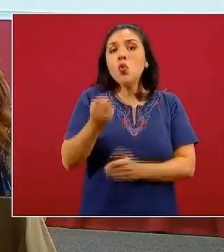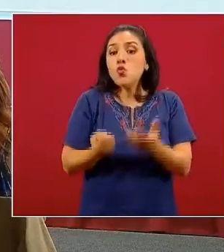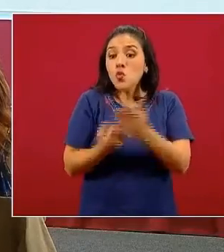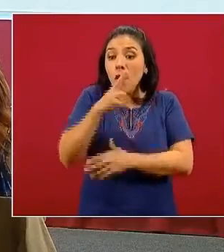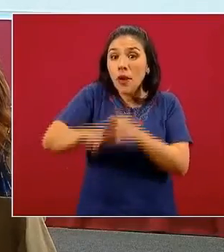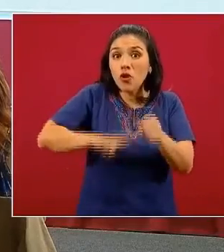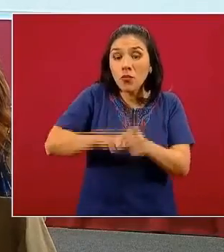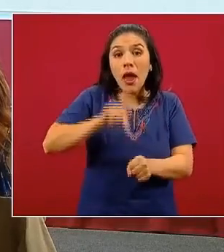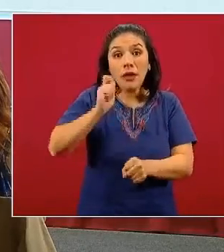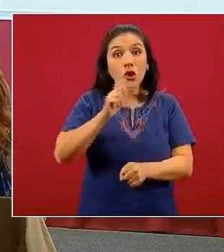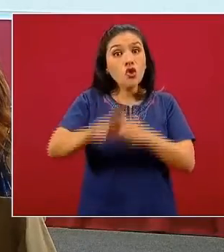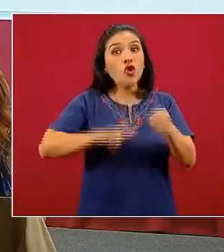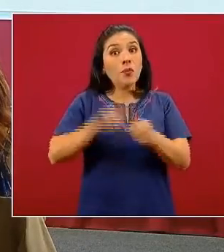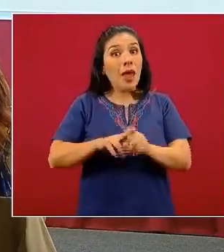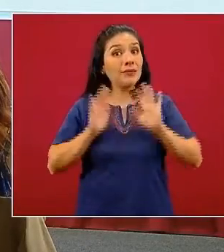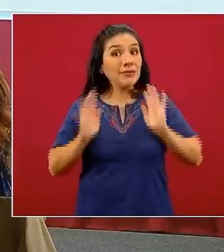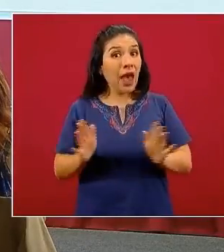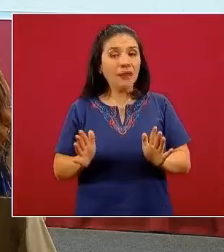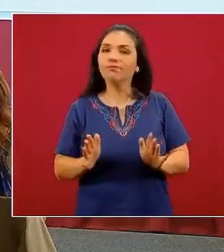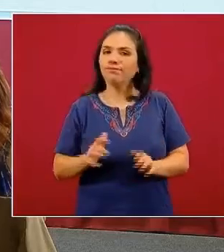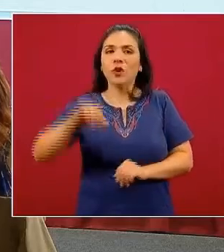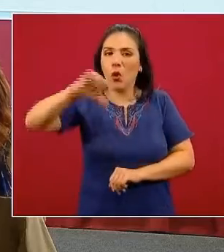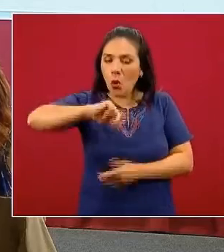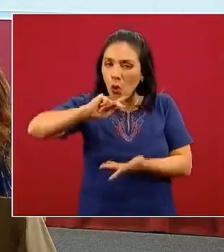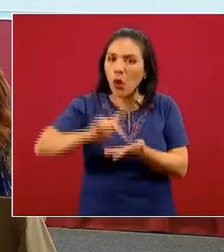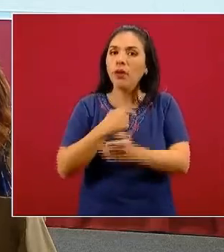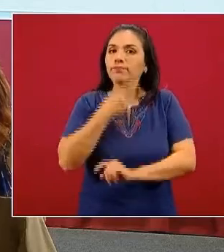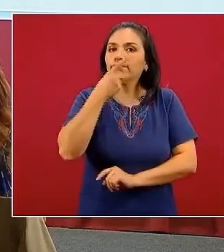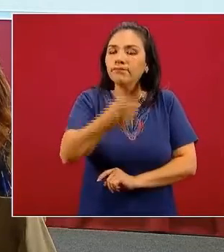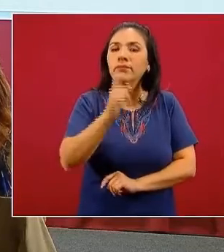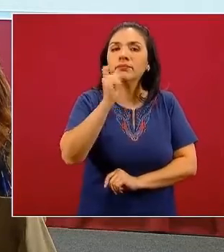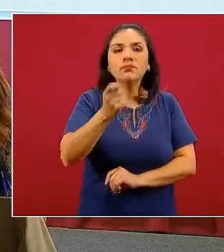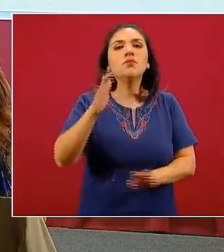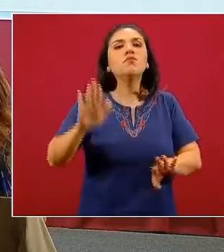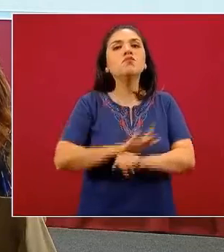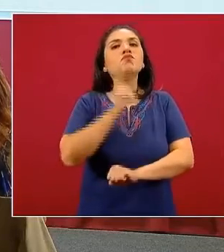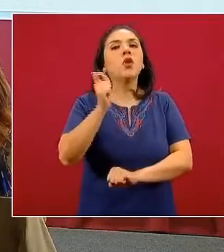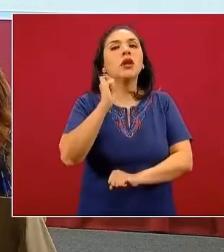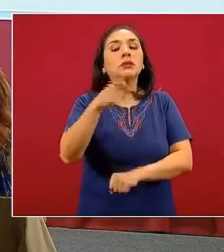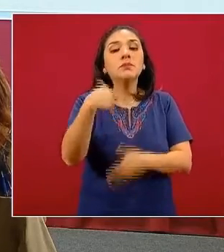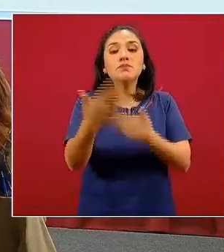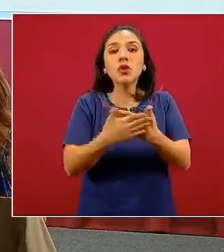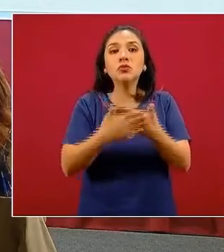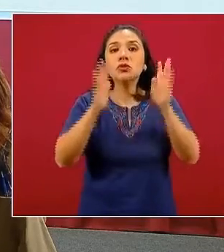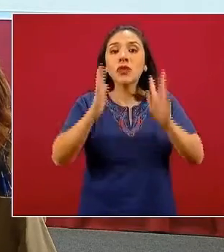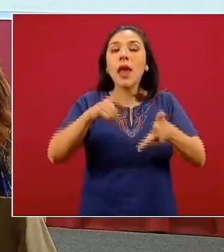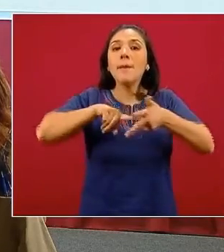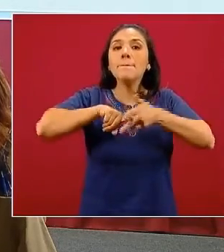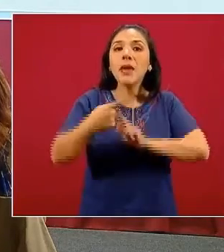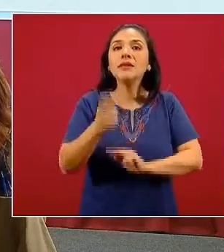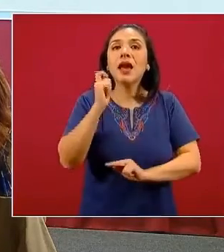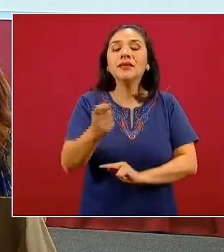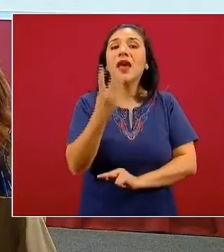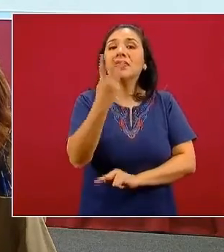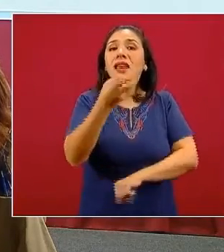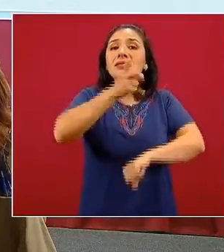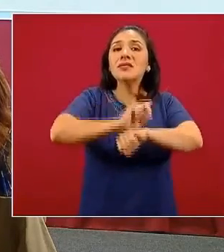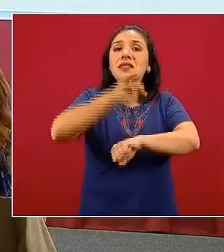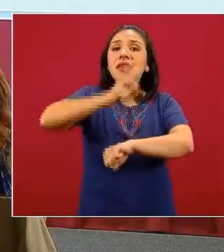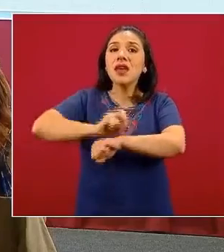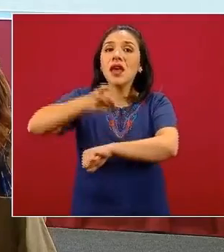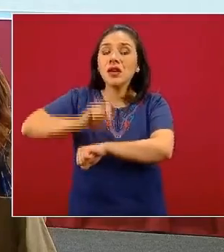no significa normalidad a secas. Hoy lo recordamos en particular, dado que vamos a entrar precisamente a estos 3